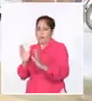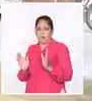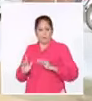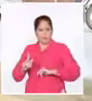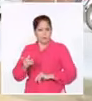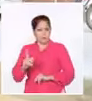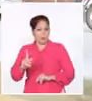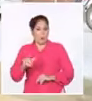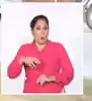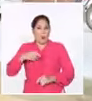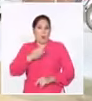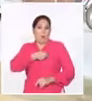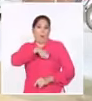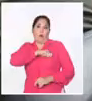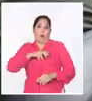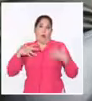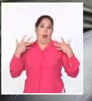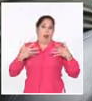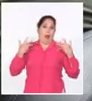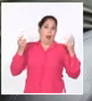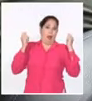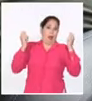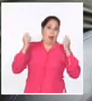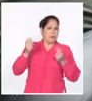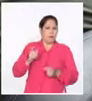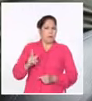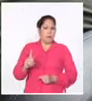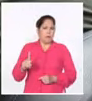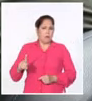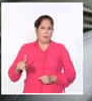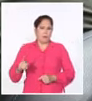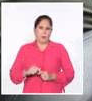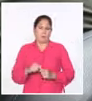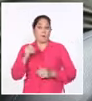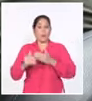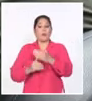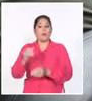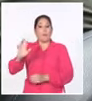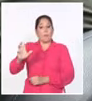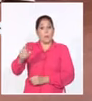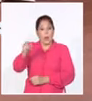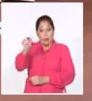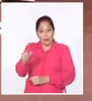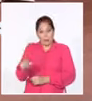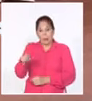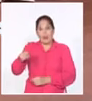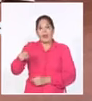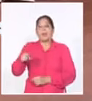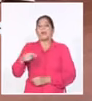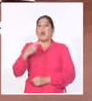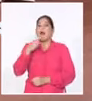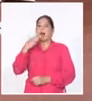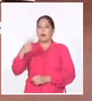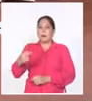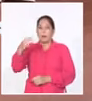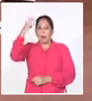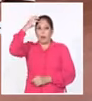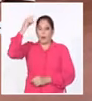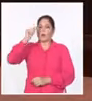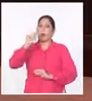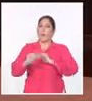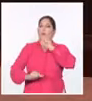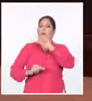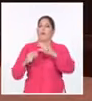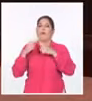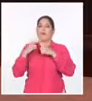otros malestares ciudadanos que tantos les recriminan. El proceso de bancarización es la respuesta estratégica para ir solucionando los